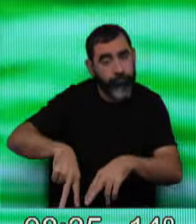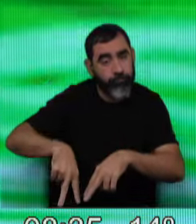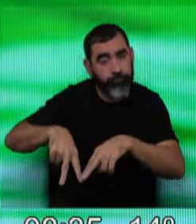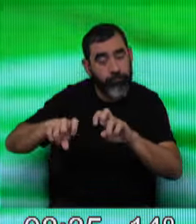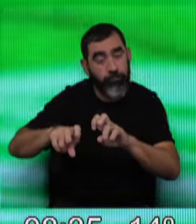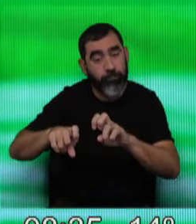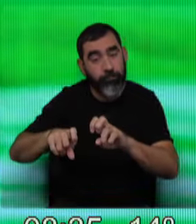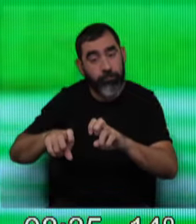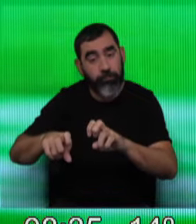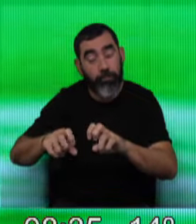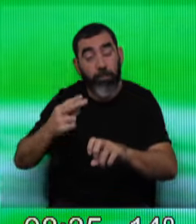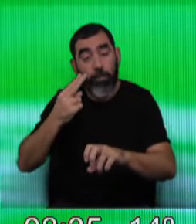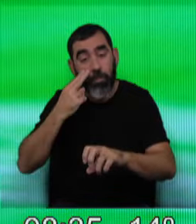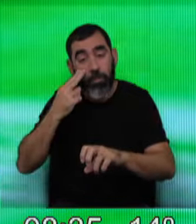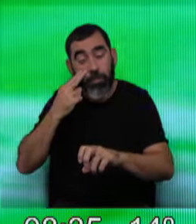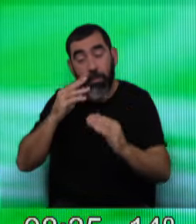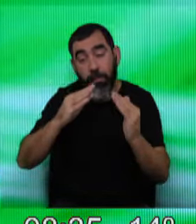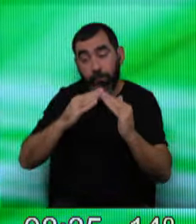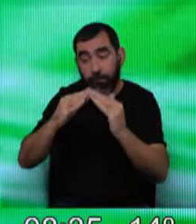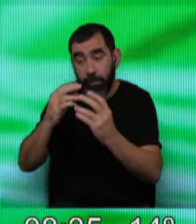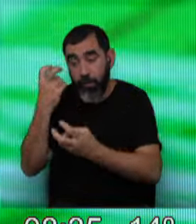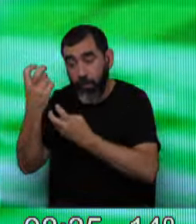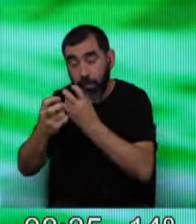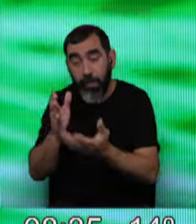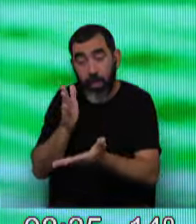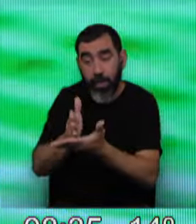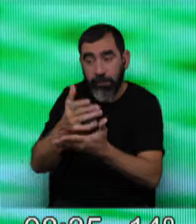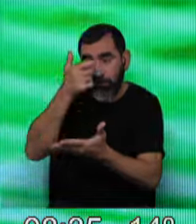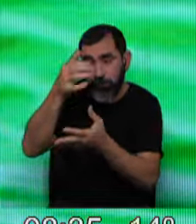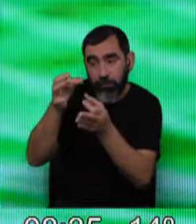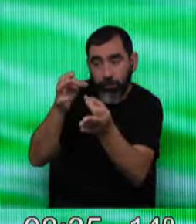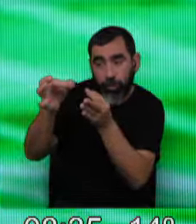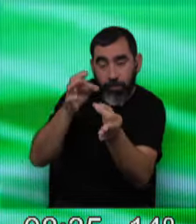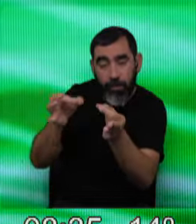el consultorio se trata la problemática de la vivienda, se hacen los asesoramientos técnicos,